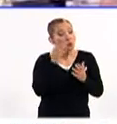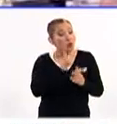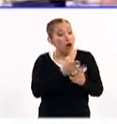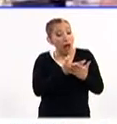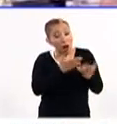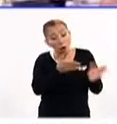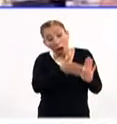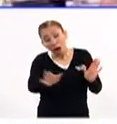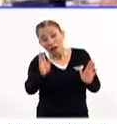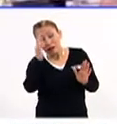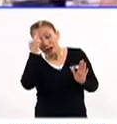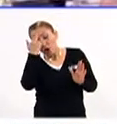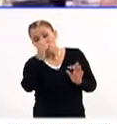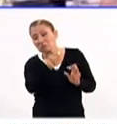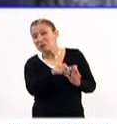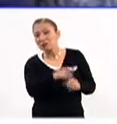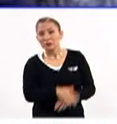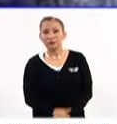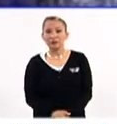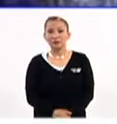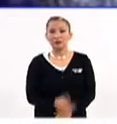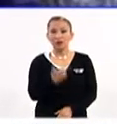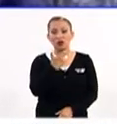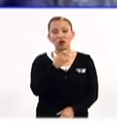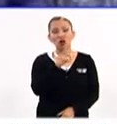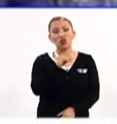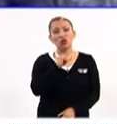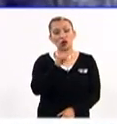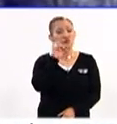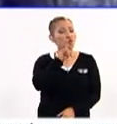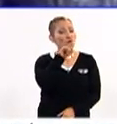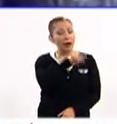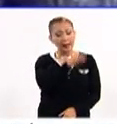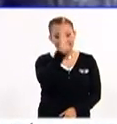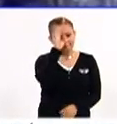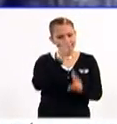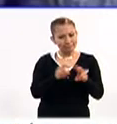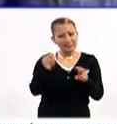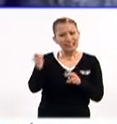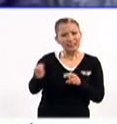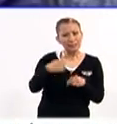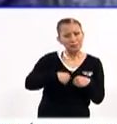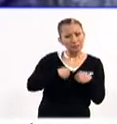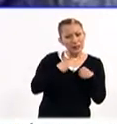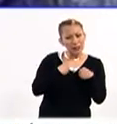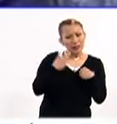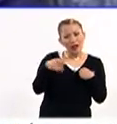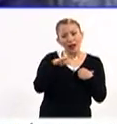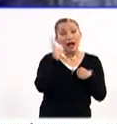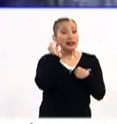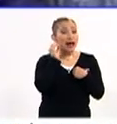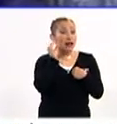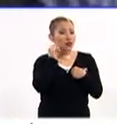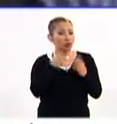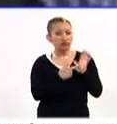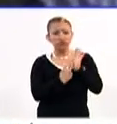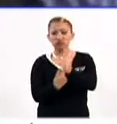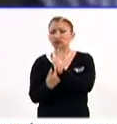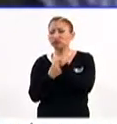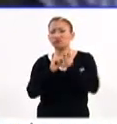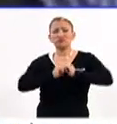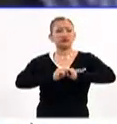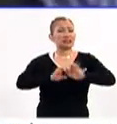la fecha se le sigue recordando. Godoy fue una mujer que reflexionaba sobre la vida. El radio le dio una proyección